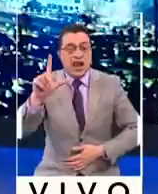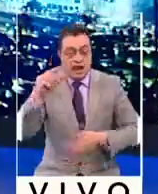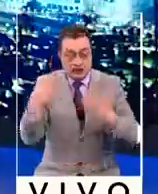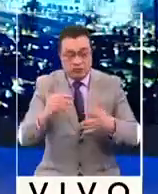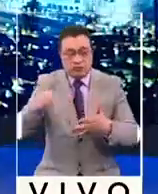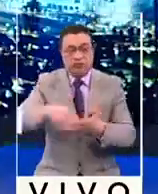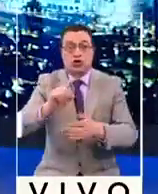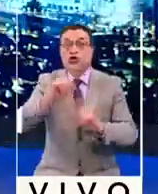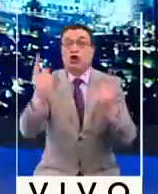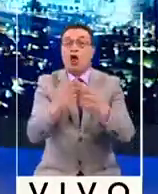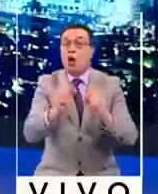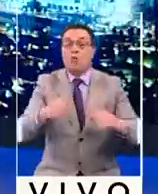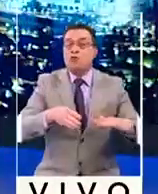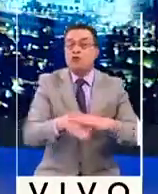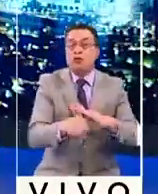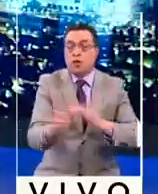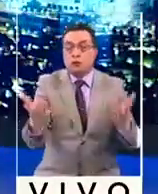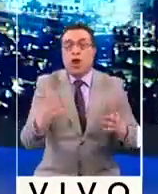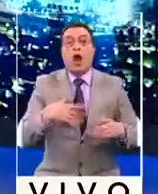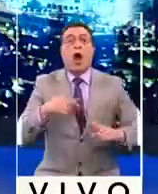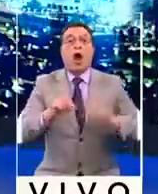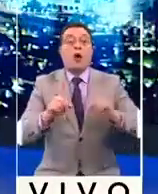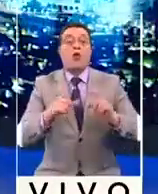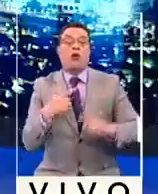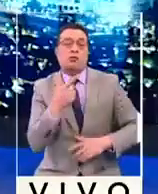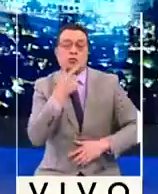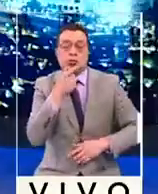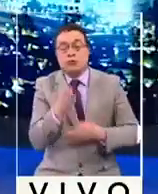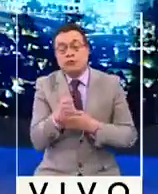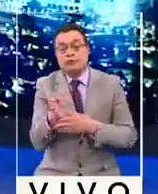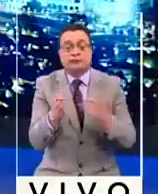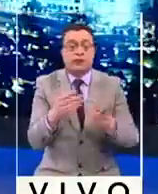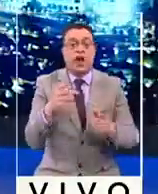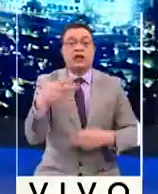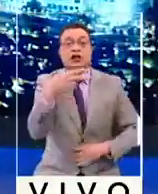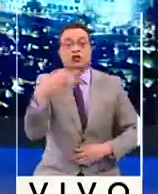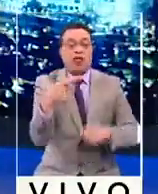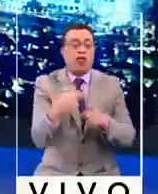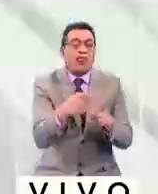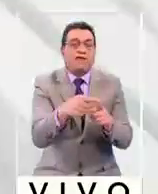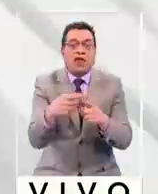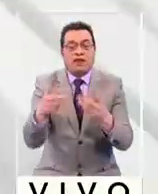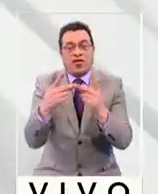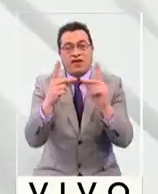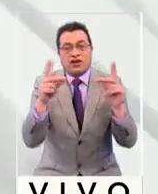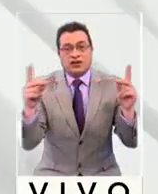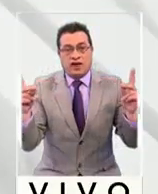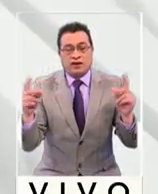podían acceder en virtud de su orientación sexual. Hoy, en CNN Prime.